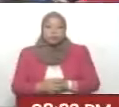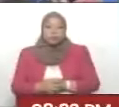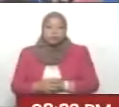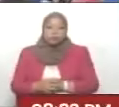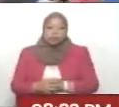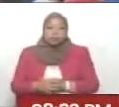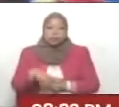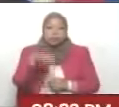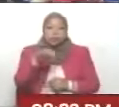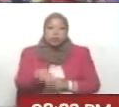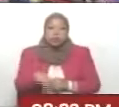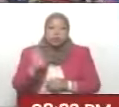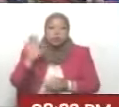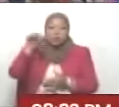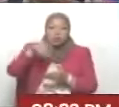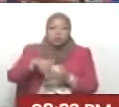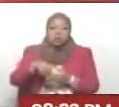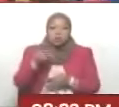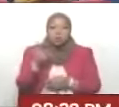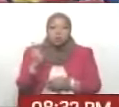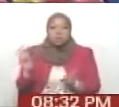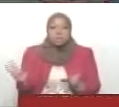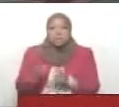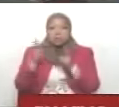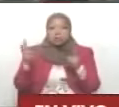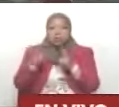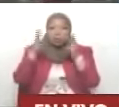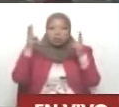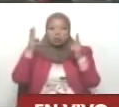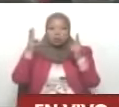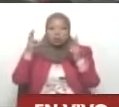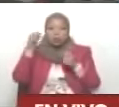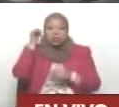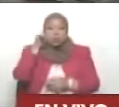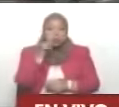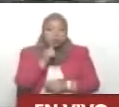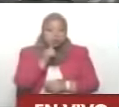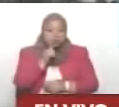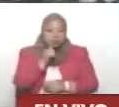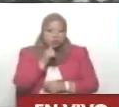En el estado Aragua, en La Victoria, el sábado.